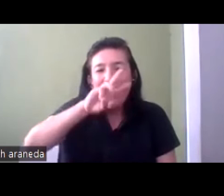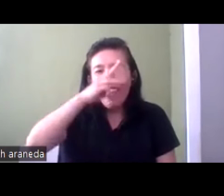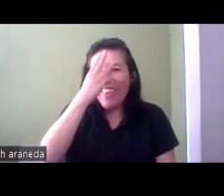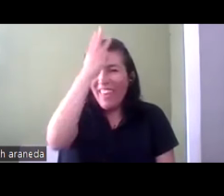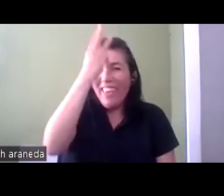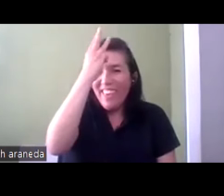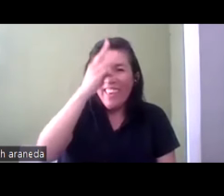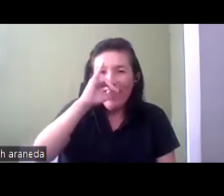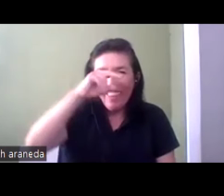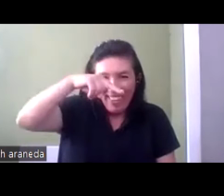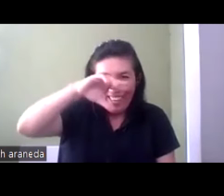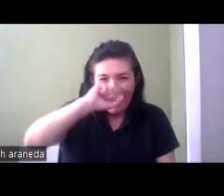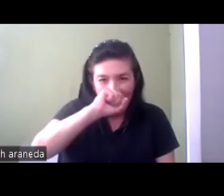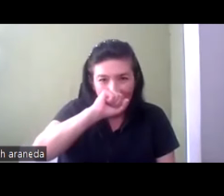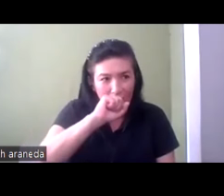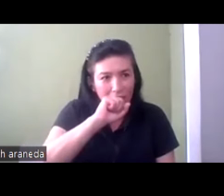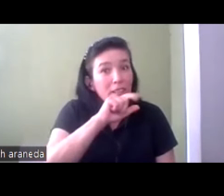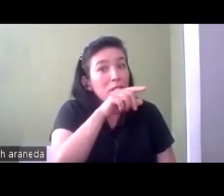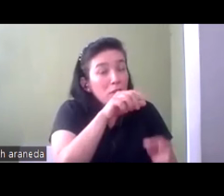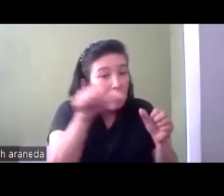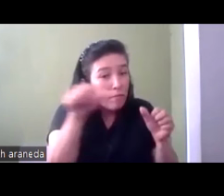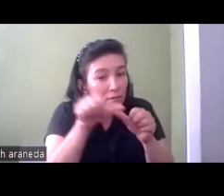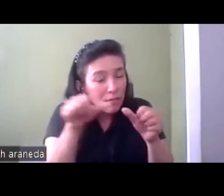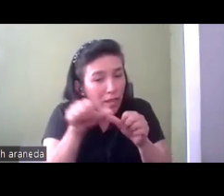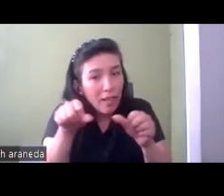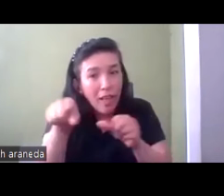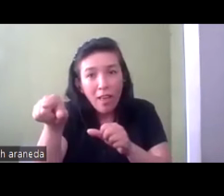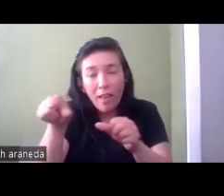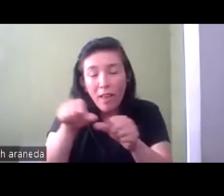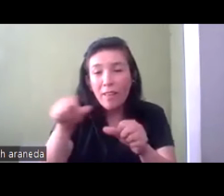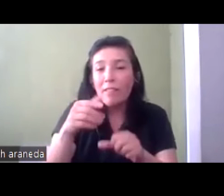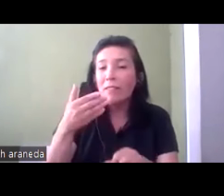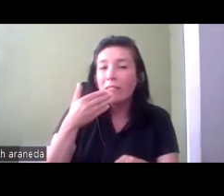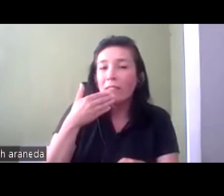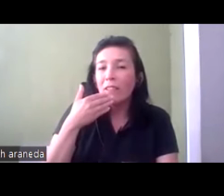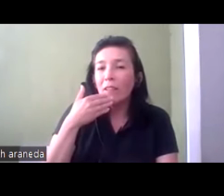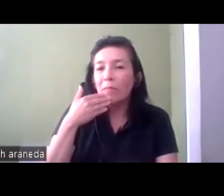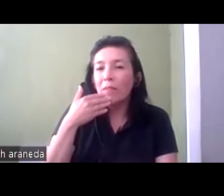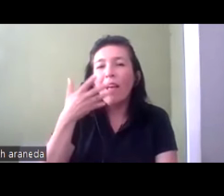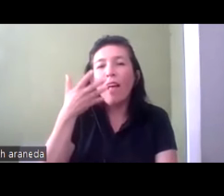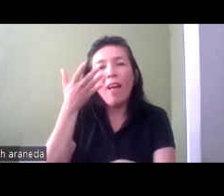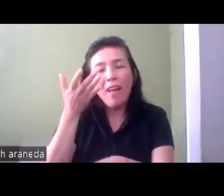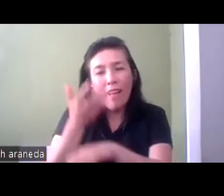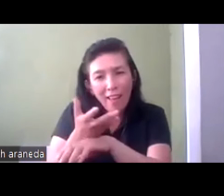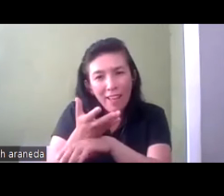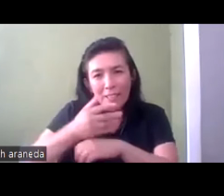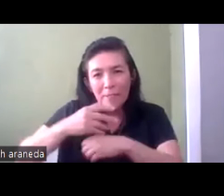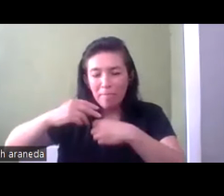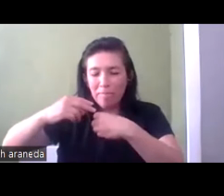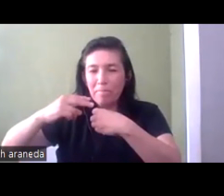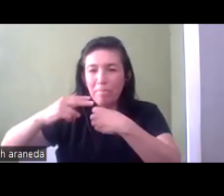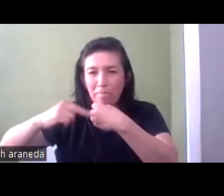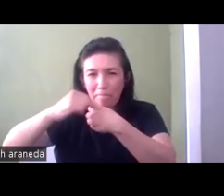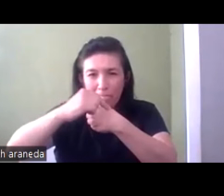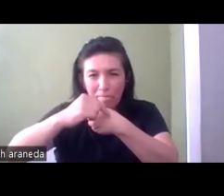tipos de asentamientos en los cuales todavía se estaría desarrollando este arte alfarero de tipo pre-incaico.